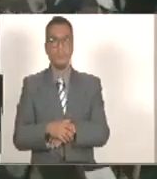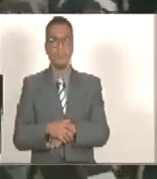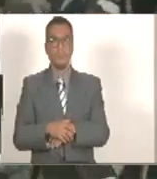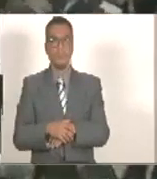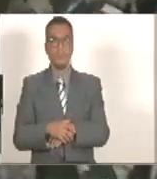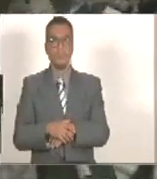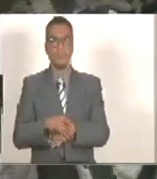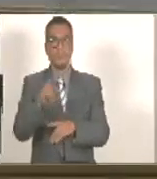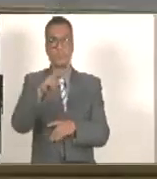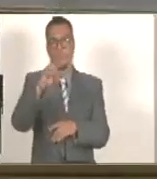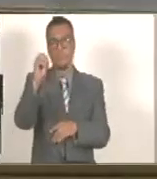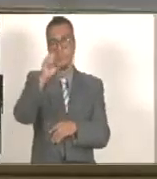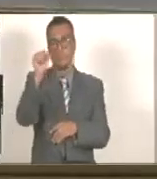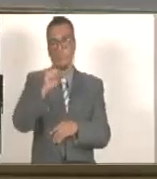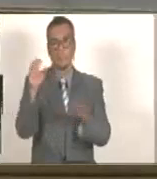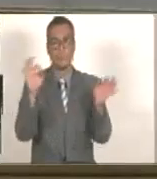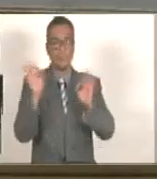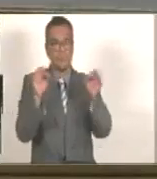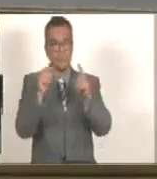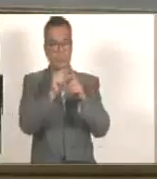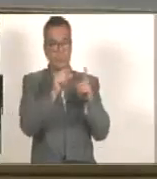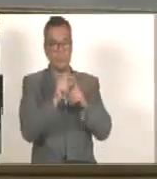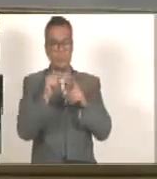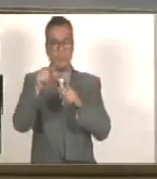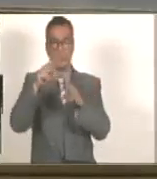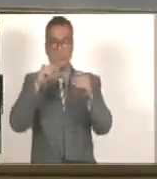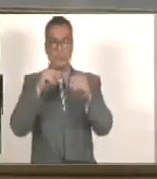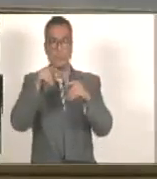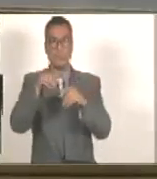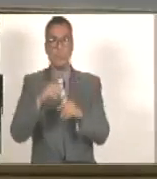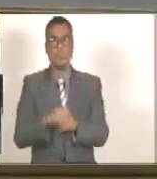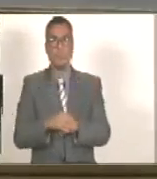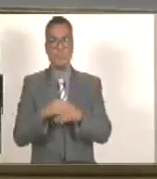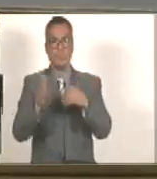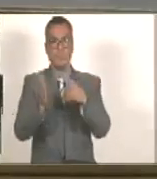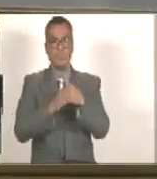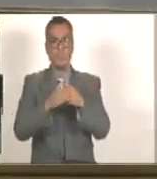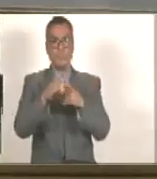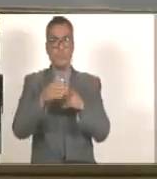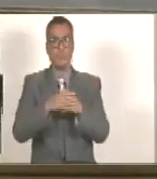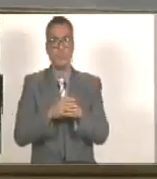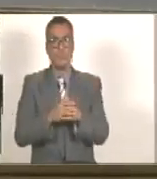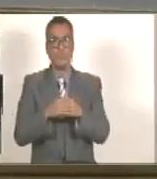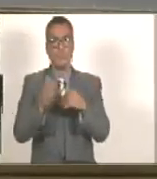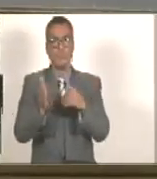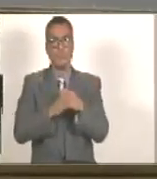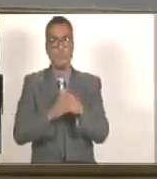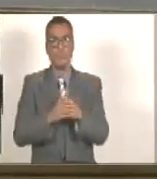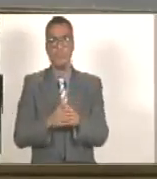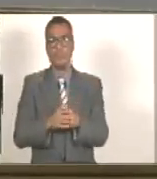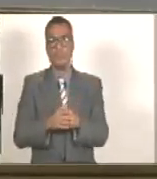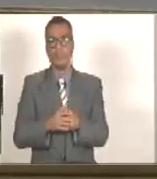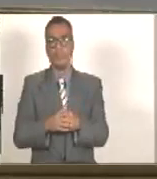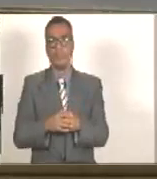Rosa León. No hay nadie más anotado en el derecho de palabra. Se va a cerrar. Se cierra.